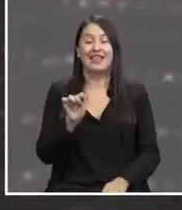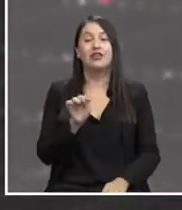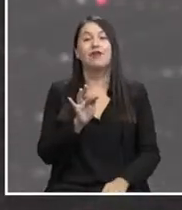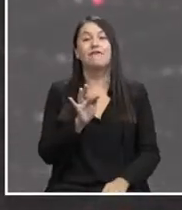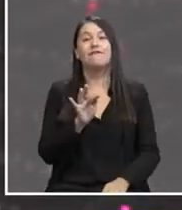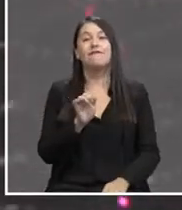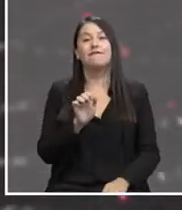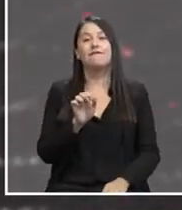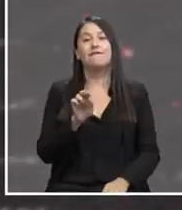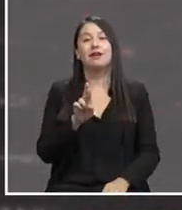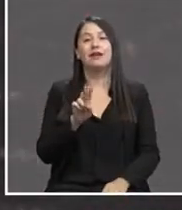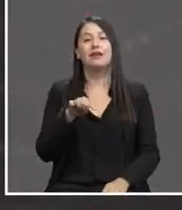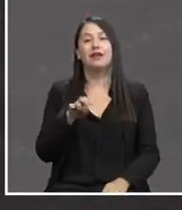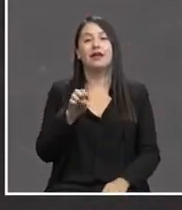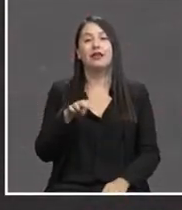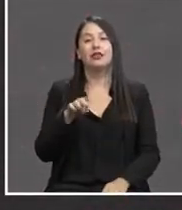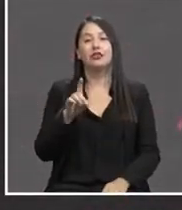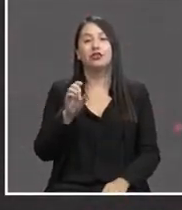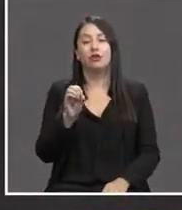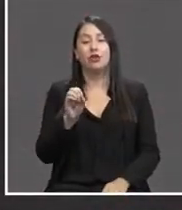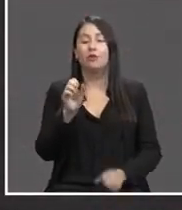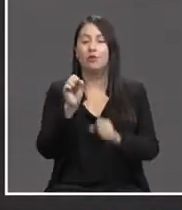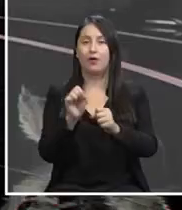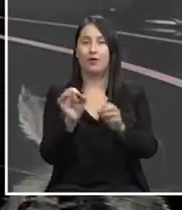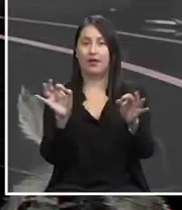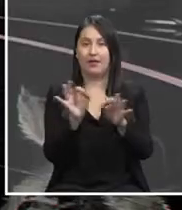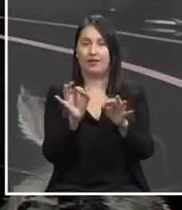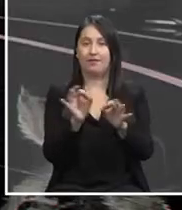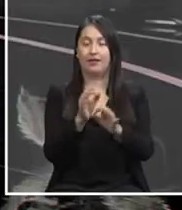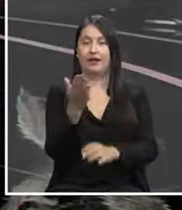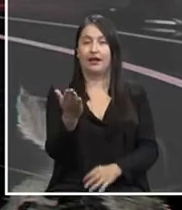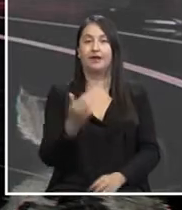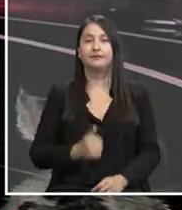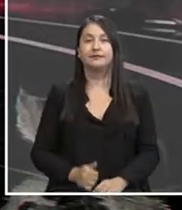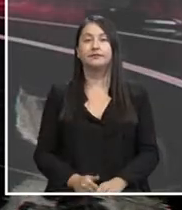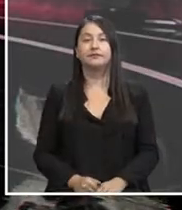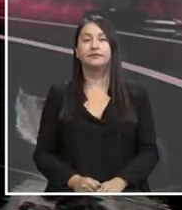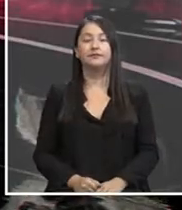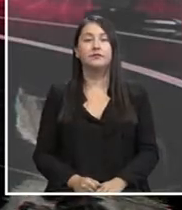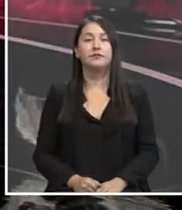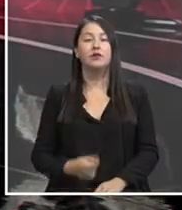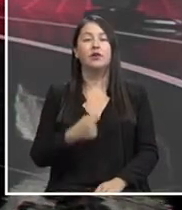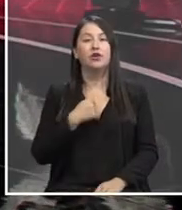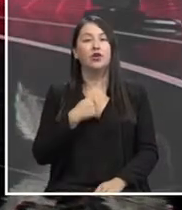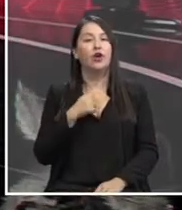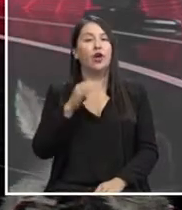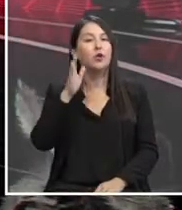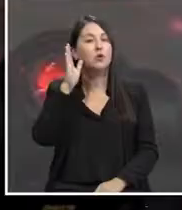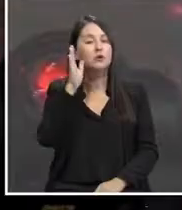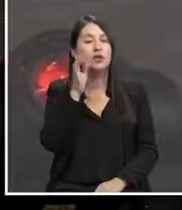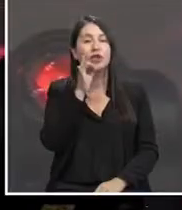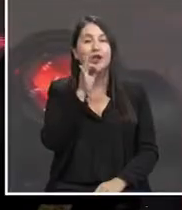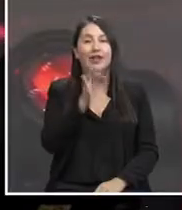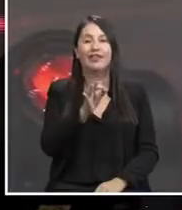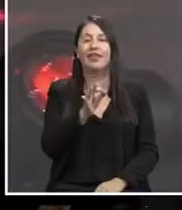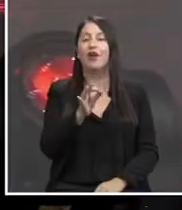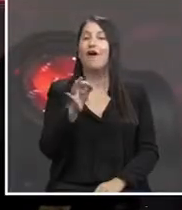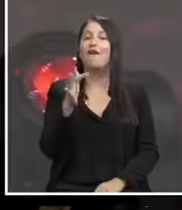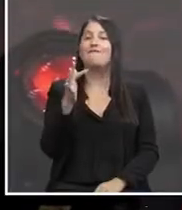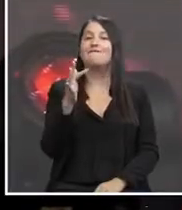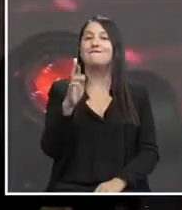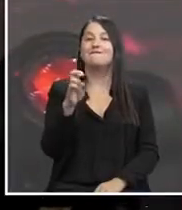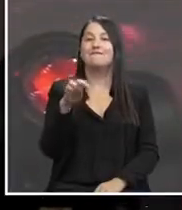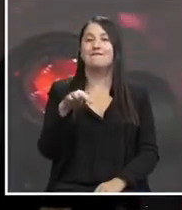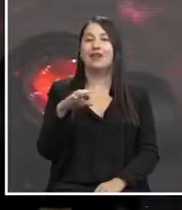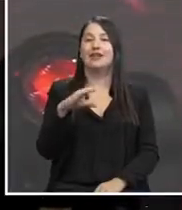sé, guíanos. A ver, yo escuchando lo que decía Francisco, hay